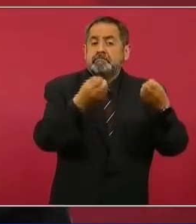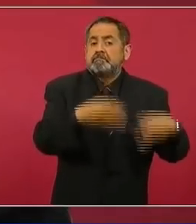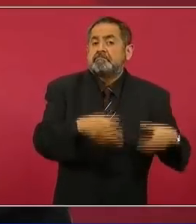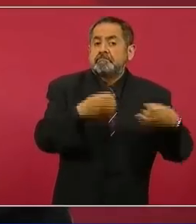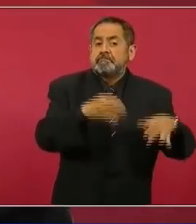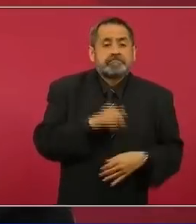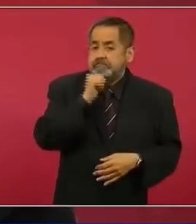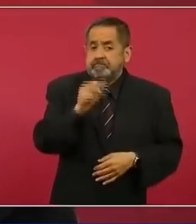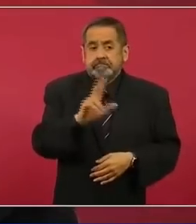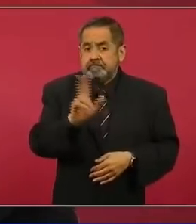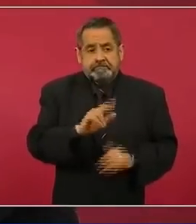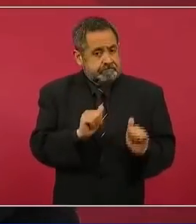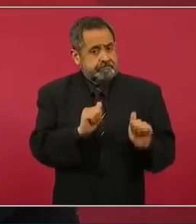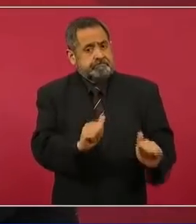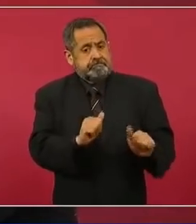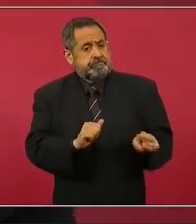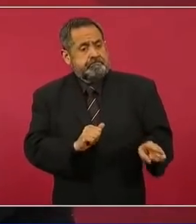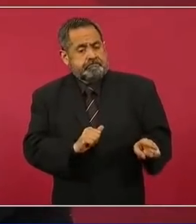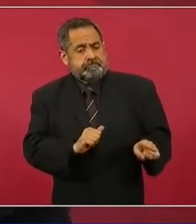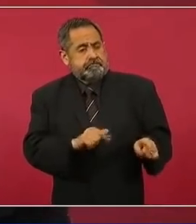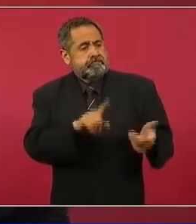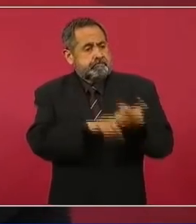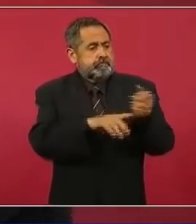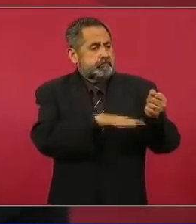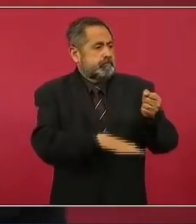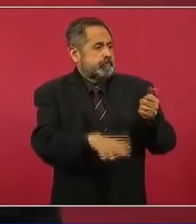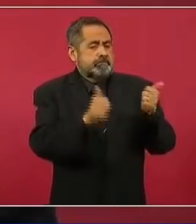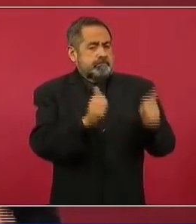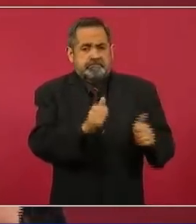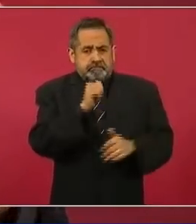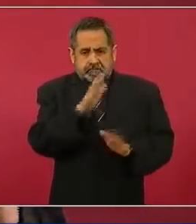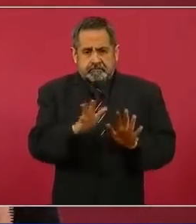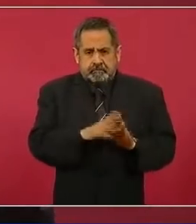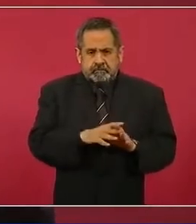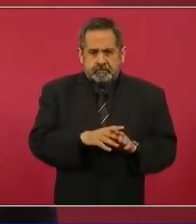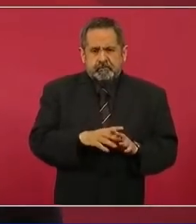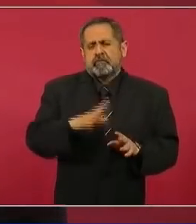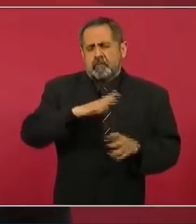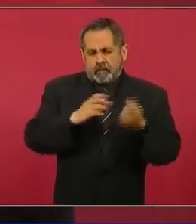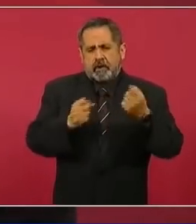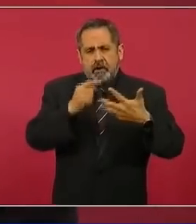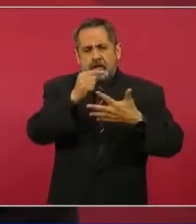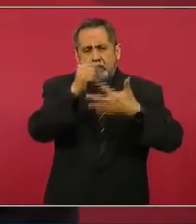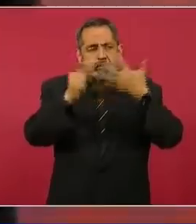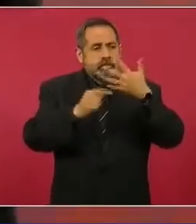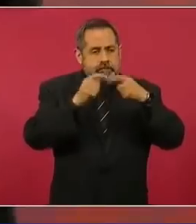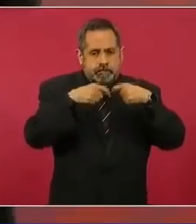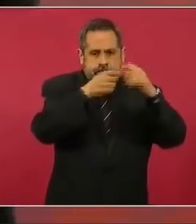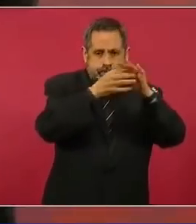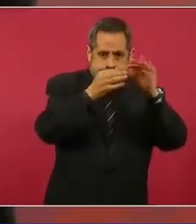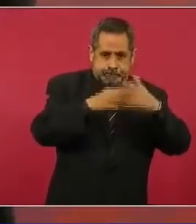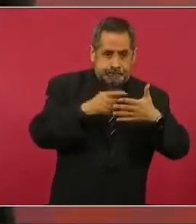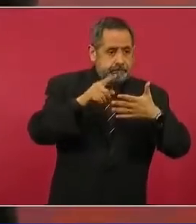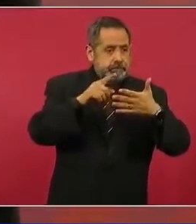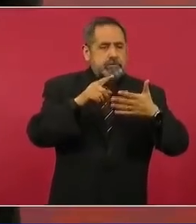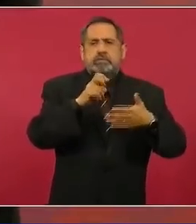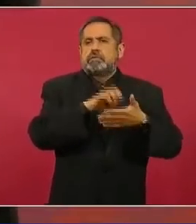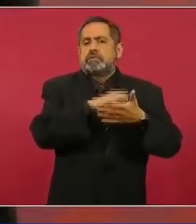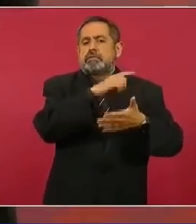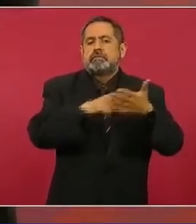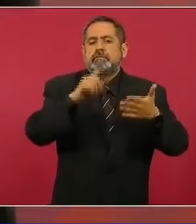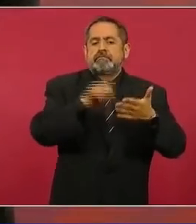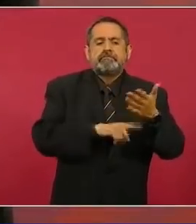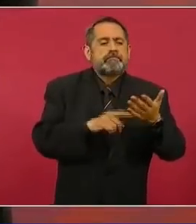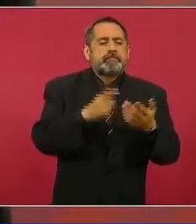trabajadores, no se afecta a la base trabajadora. Se proponen, entre otras cosas, la cancelación, por ejemplo, de